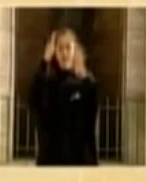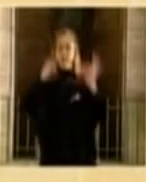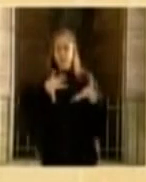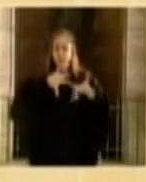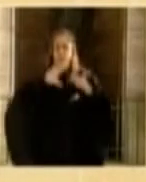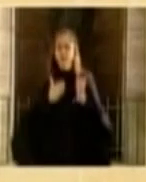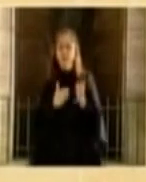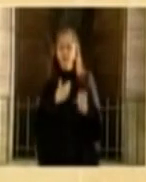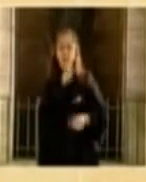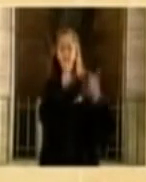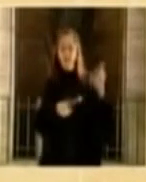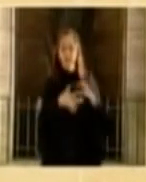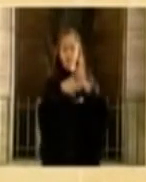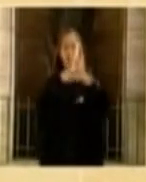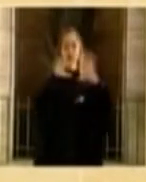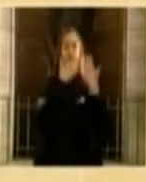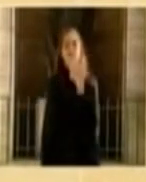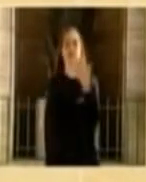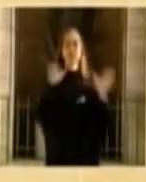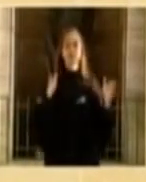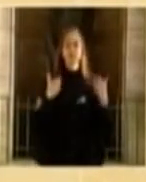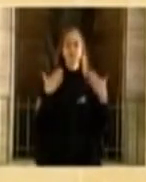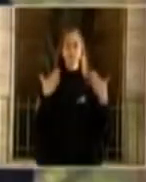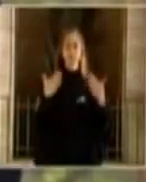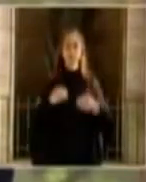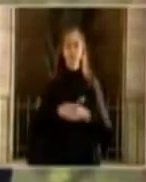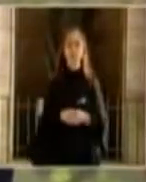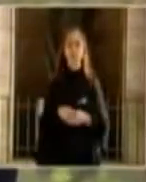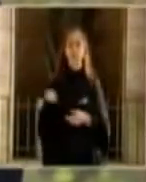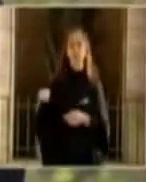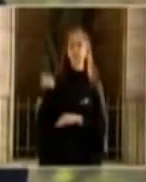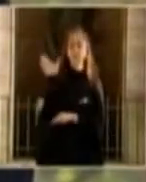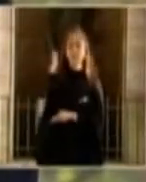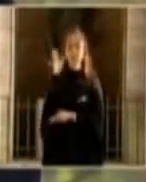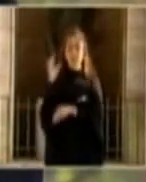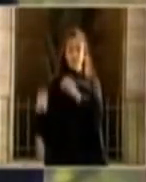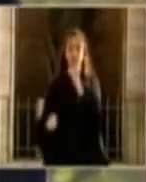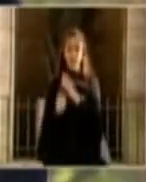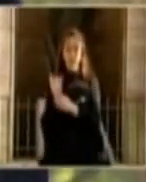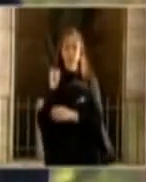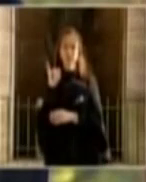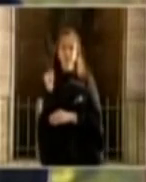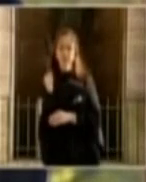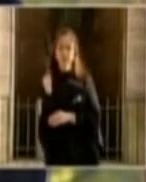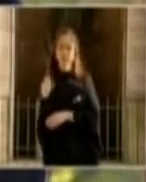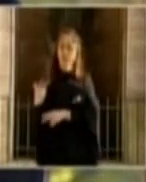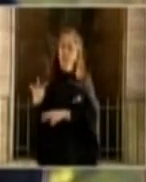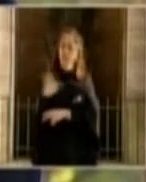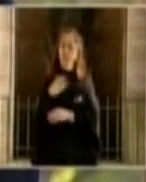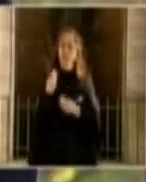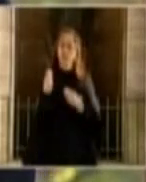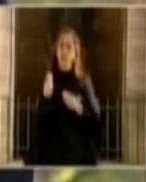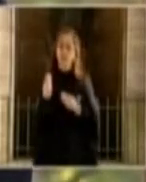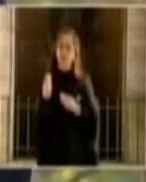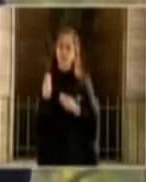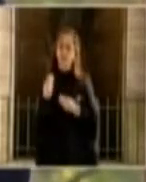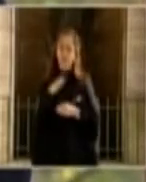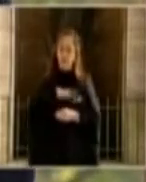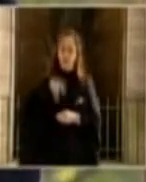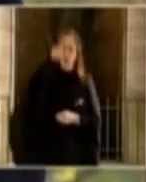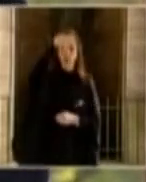de los pueblos. El hombre creó una bandera y ordenó izarla por primera vez